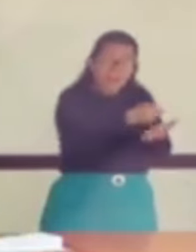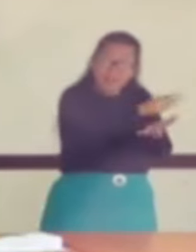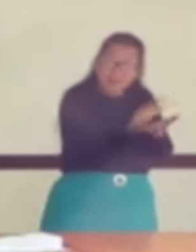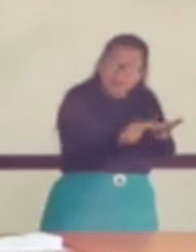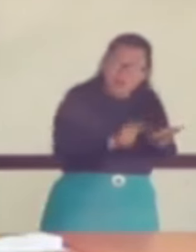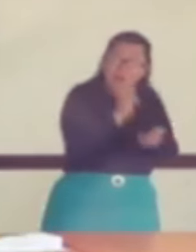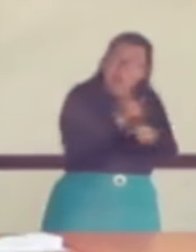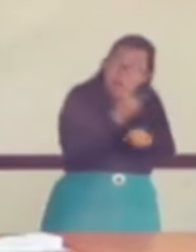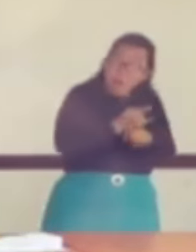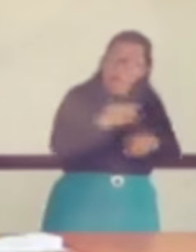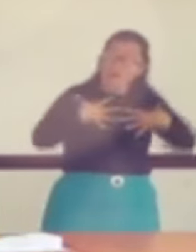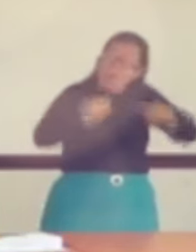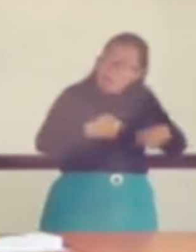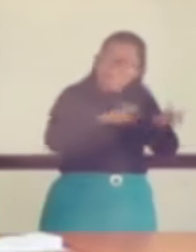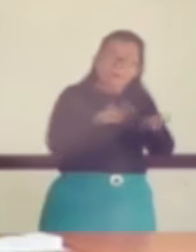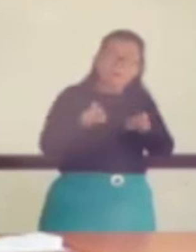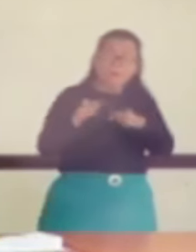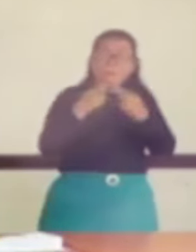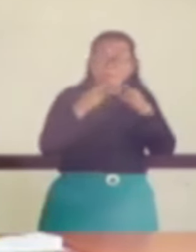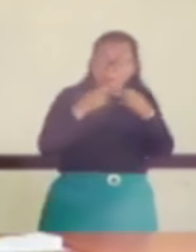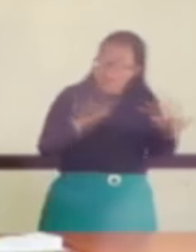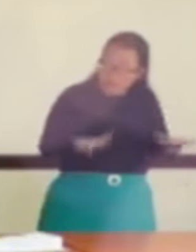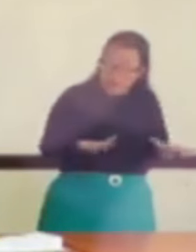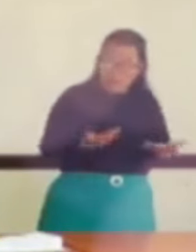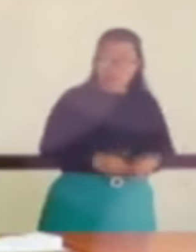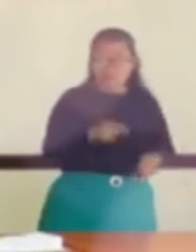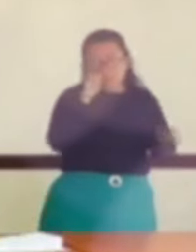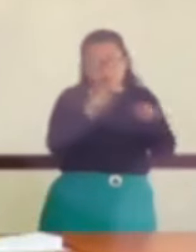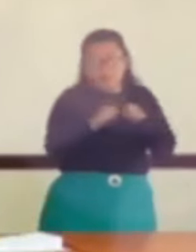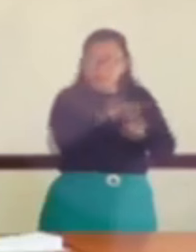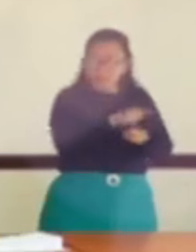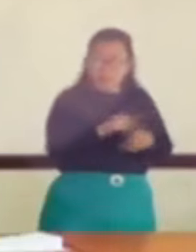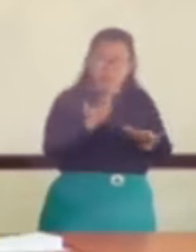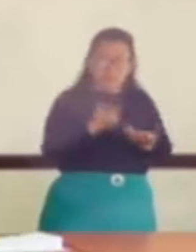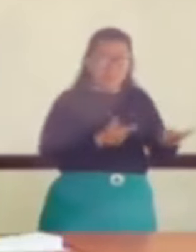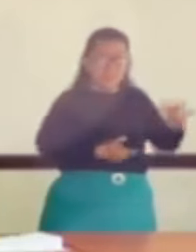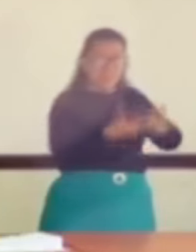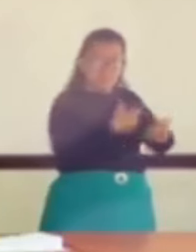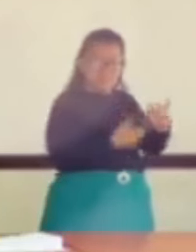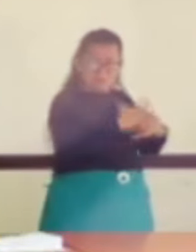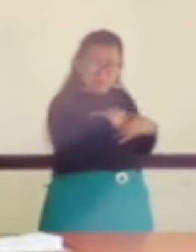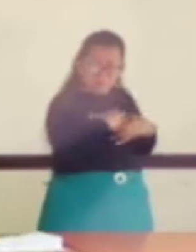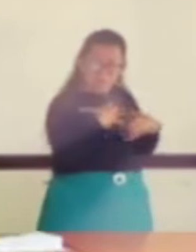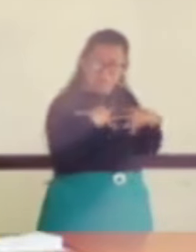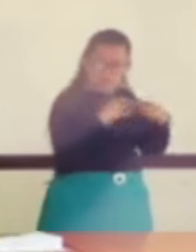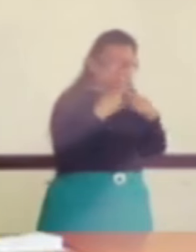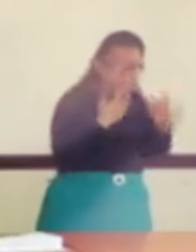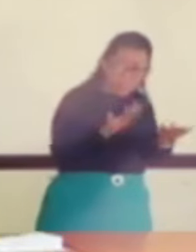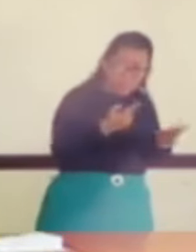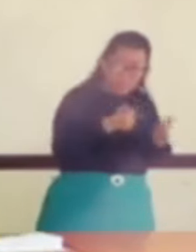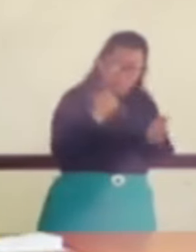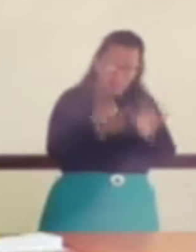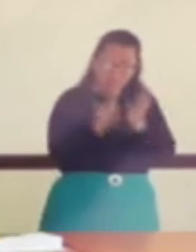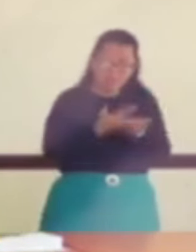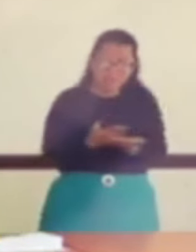las necesidades de la salud pública. Eso es lucrar con la salud pública, lo que se evidenció en